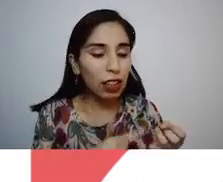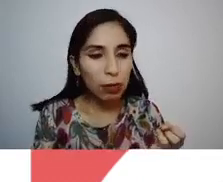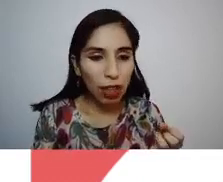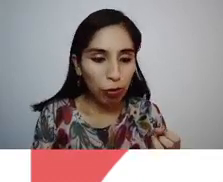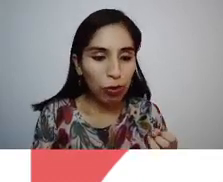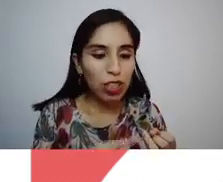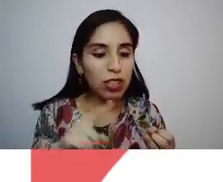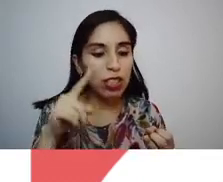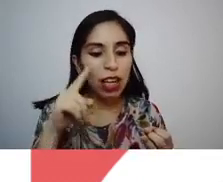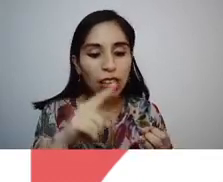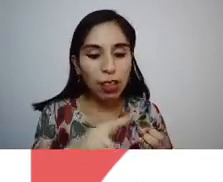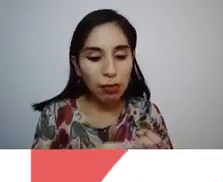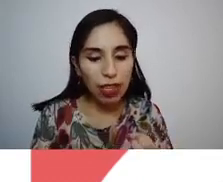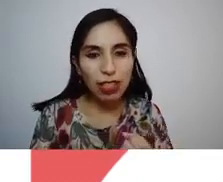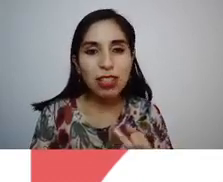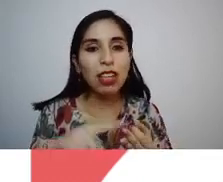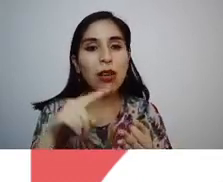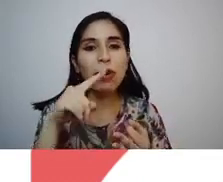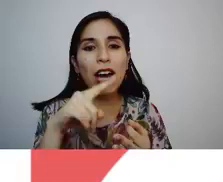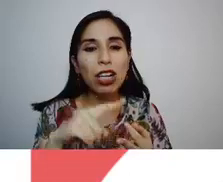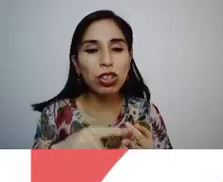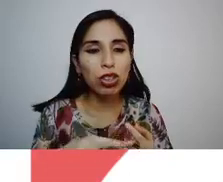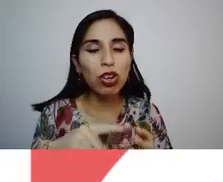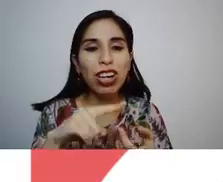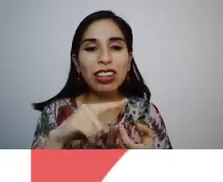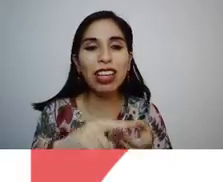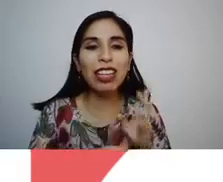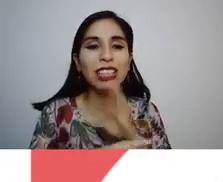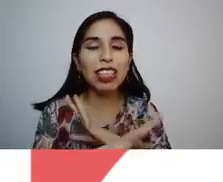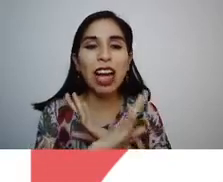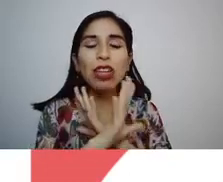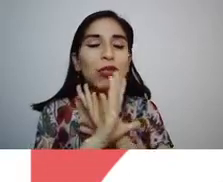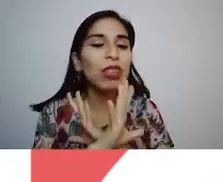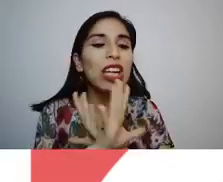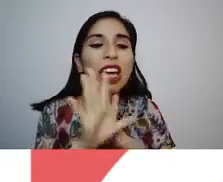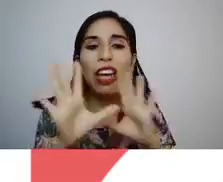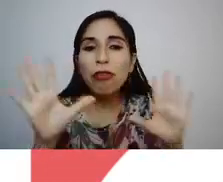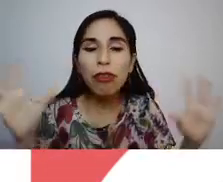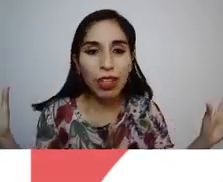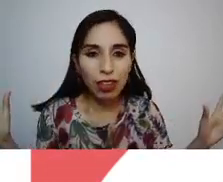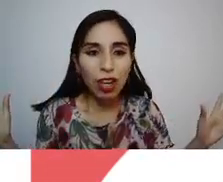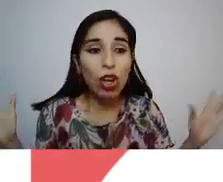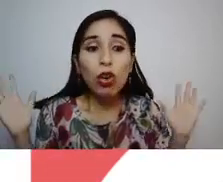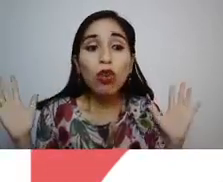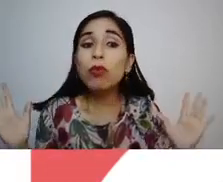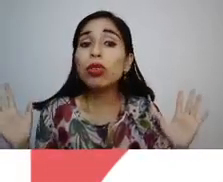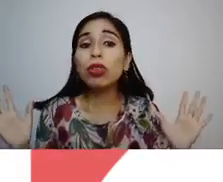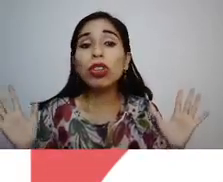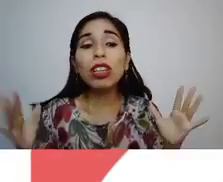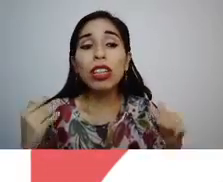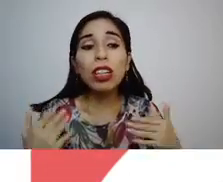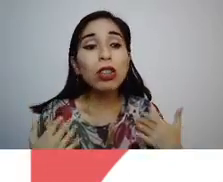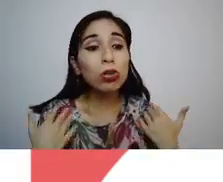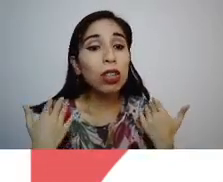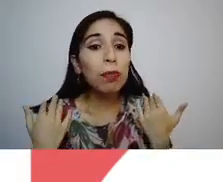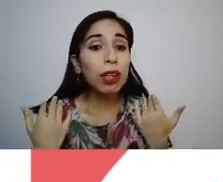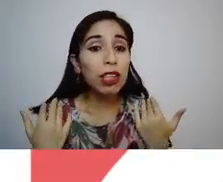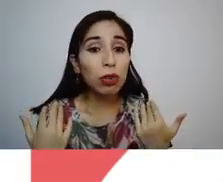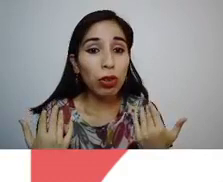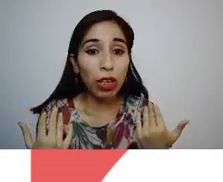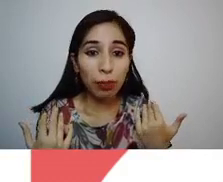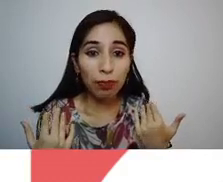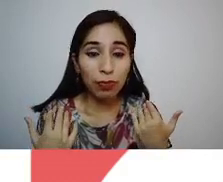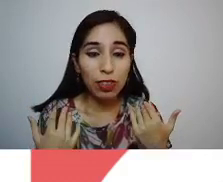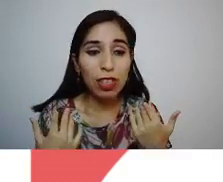actividad física gimnasia cerebral yoga taichi hay en fin un montón de talleres que usted